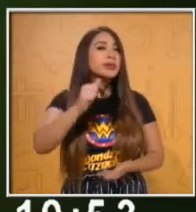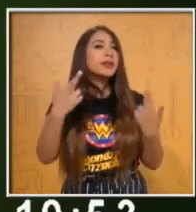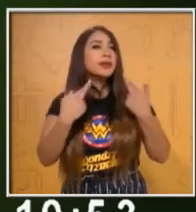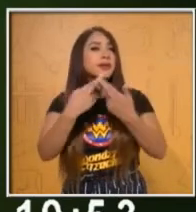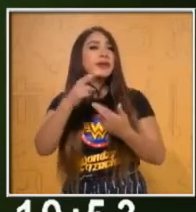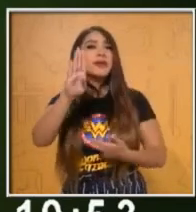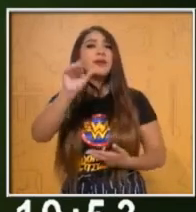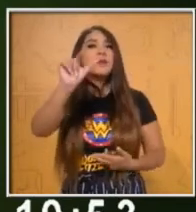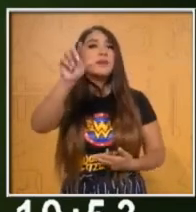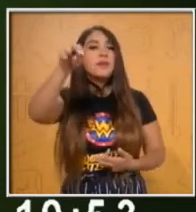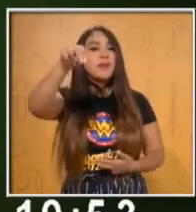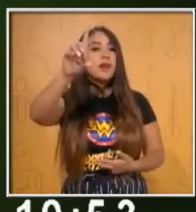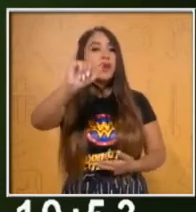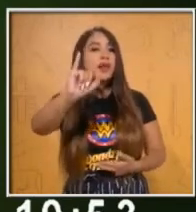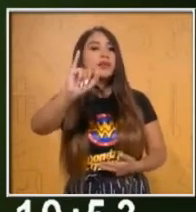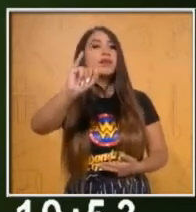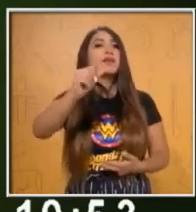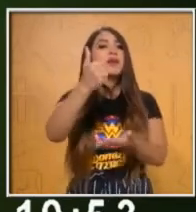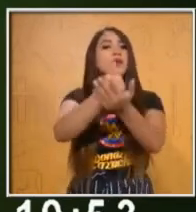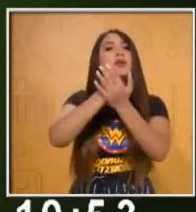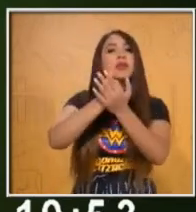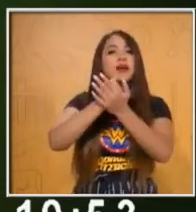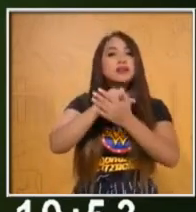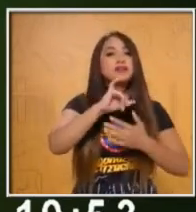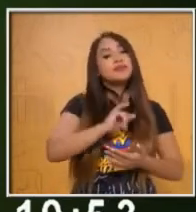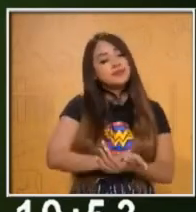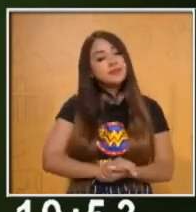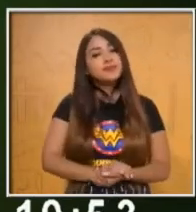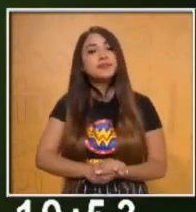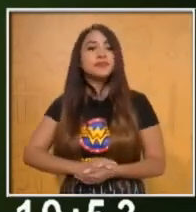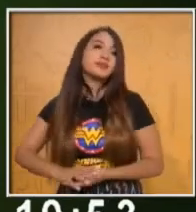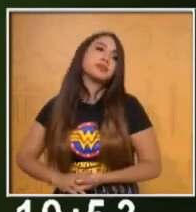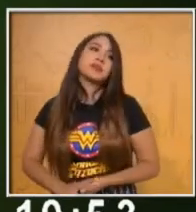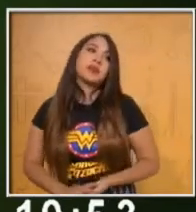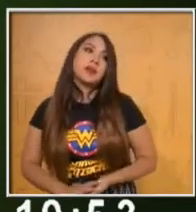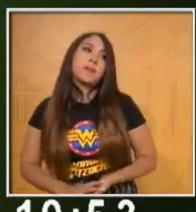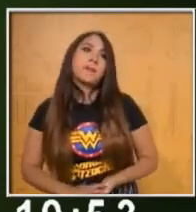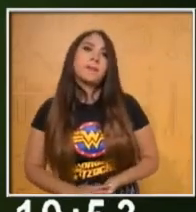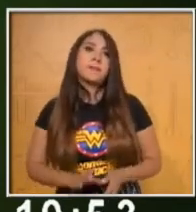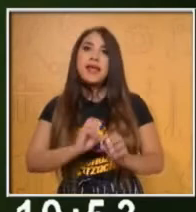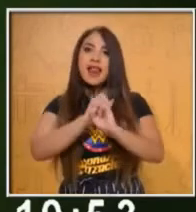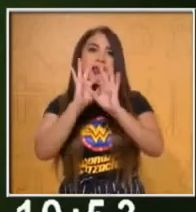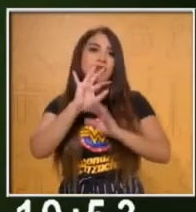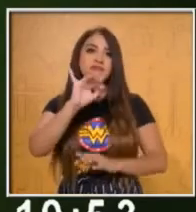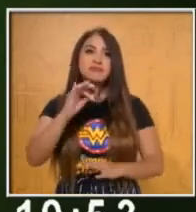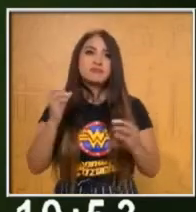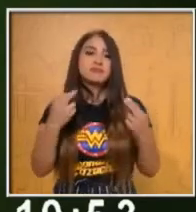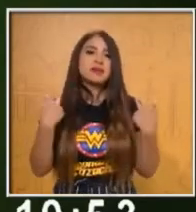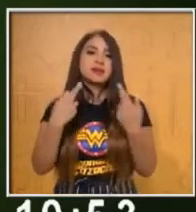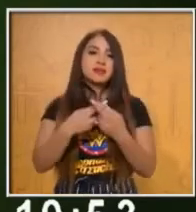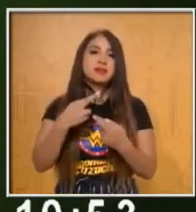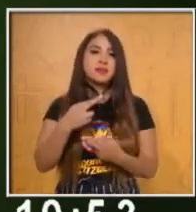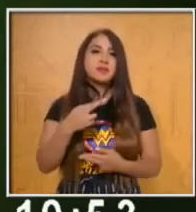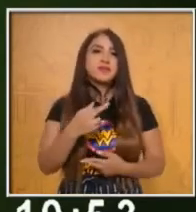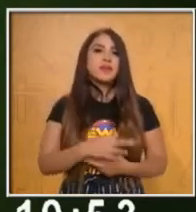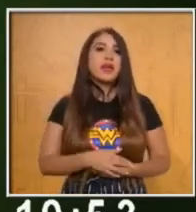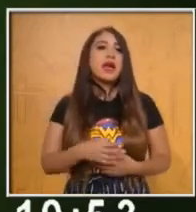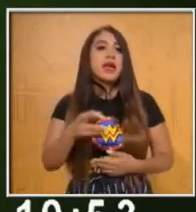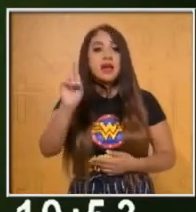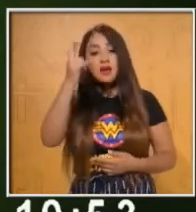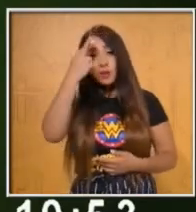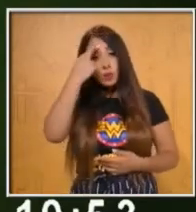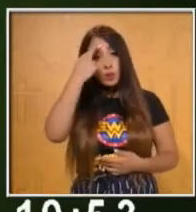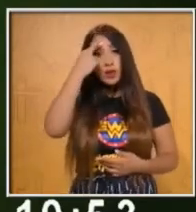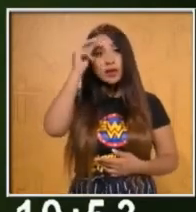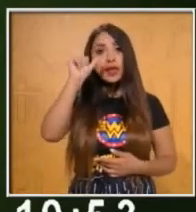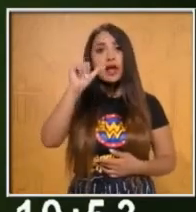respuesta. ¿Recuerda la definición que nos dio la maestra? Claro que sí, maestra Yuli. Acuérdense que estas acotaciones y guiones